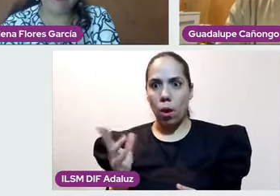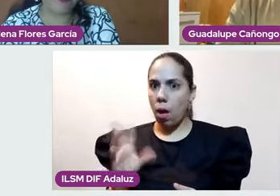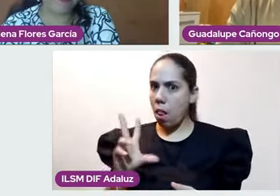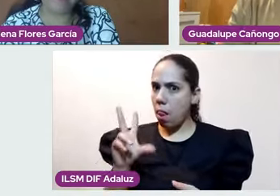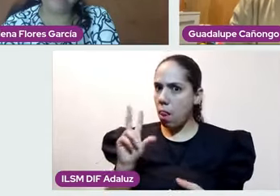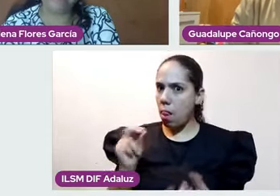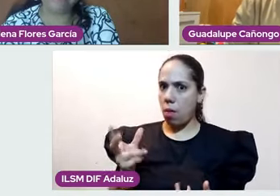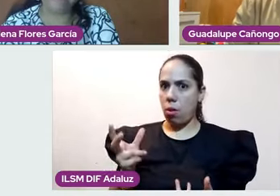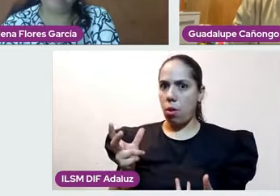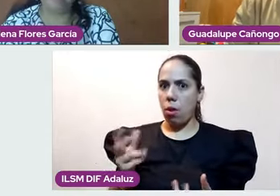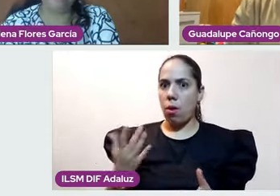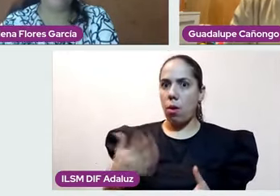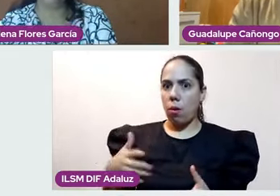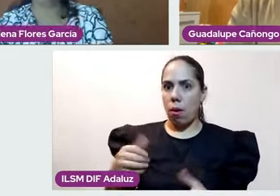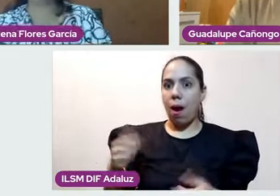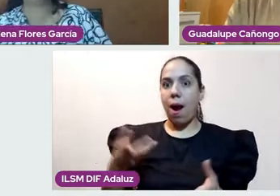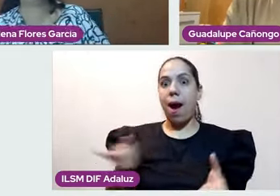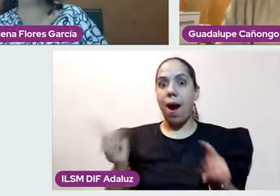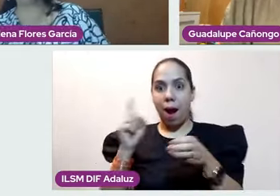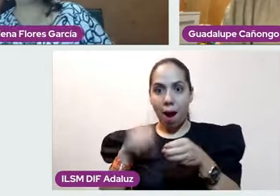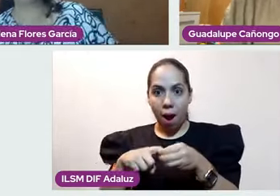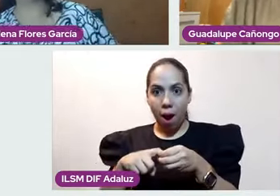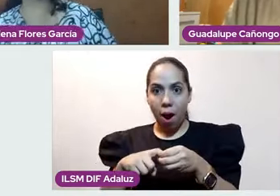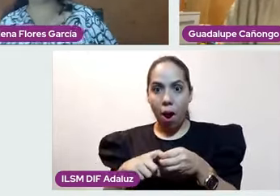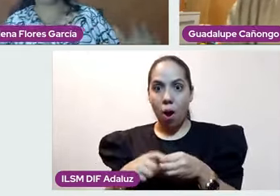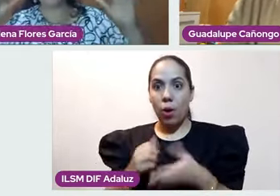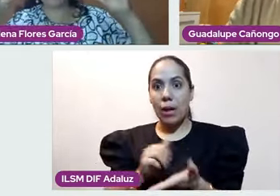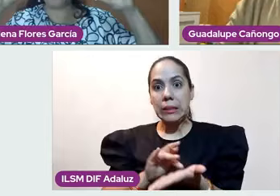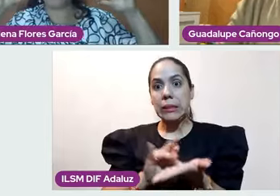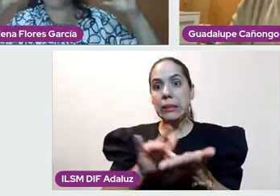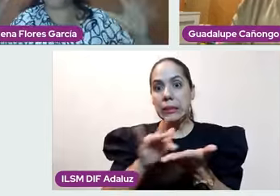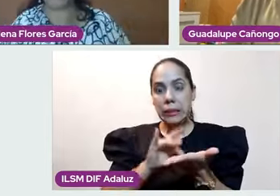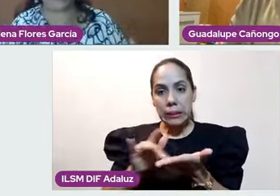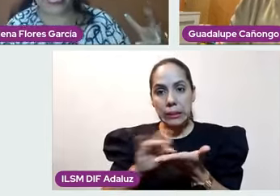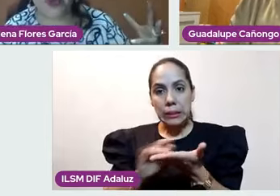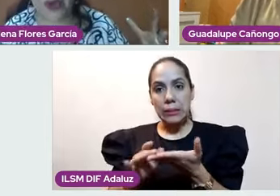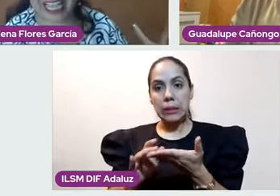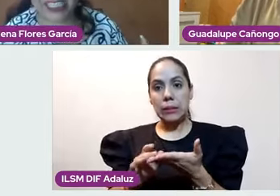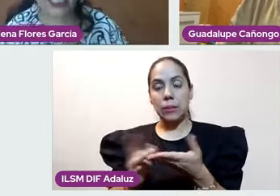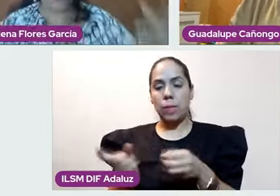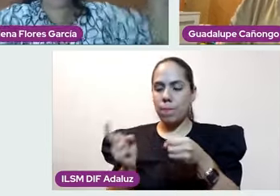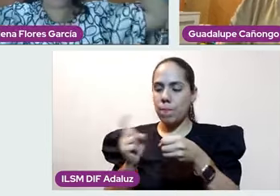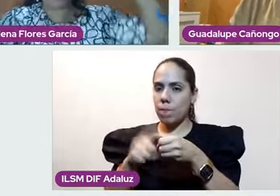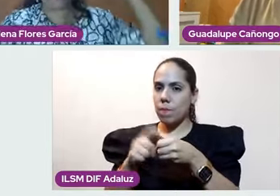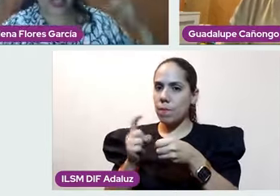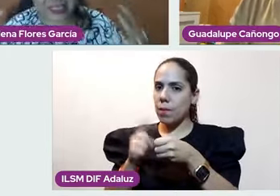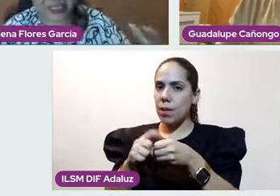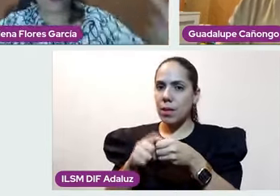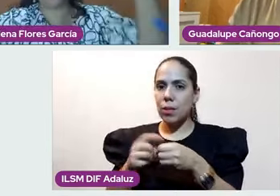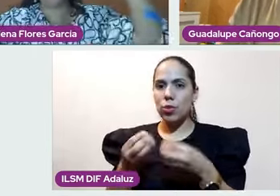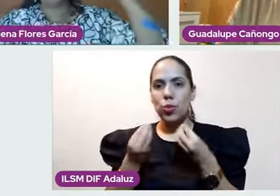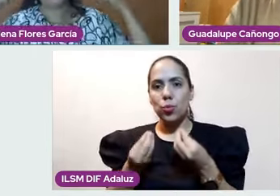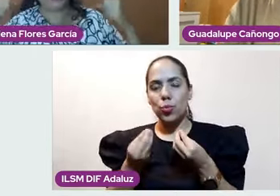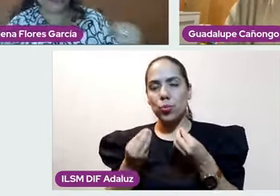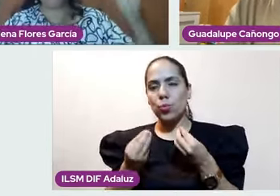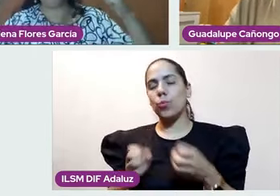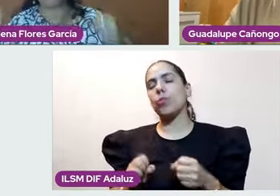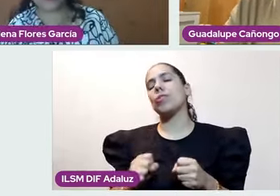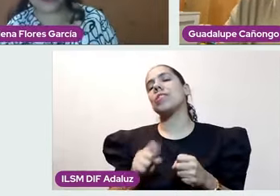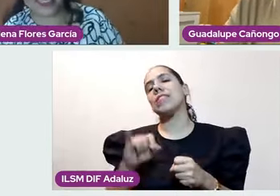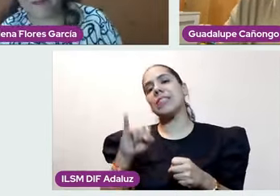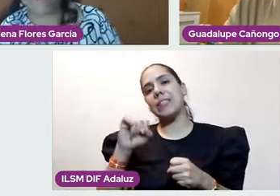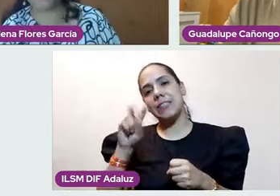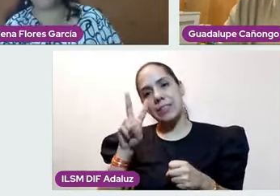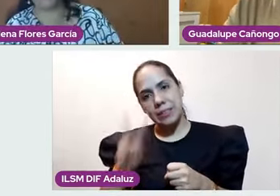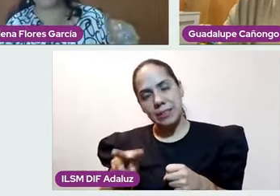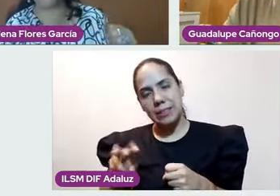Eso genera inclusión. Híjole, qué hermoso me vino a la mente. Educación, educación,